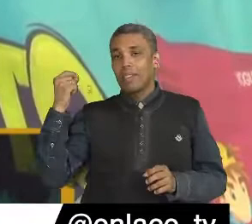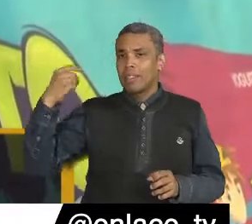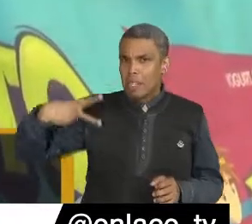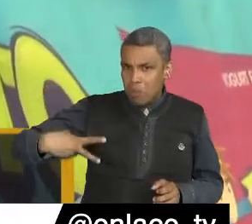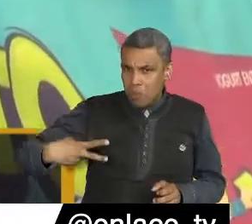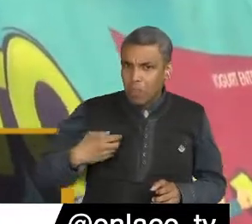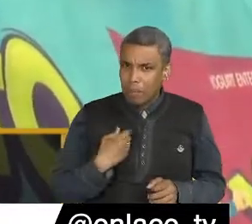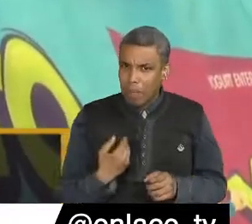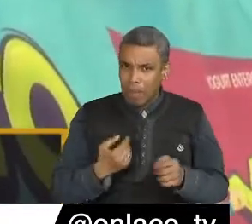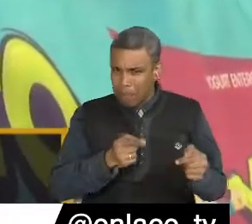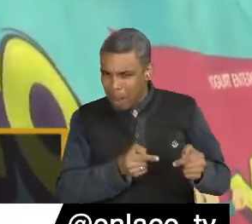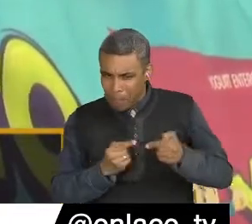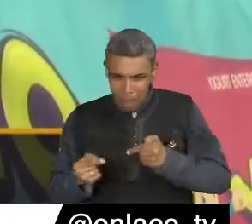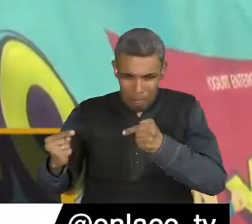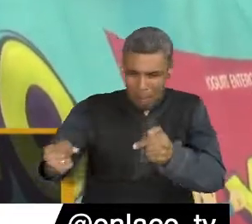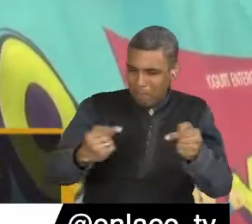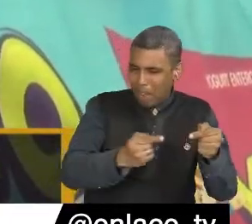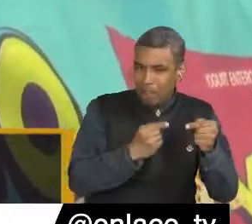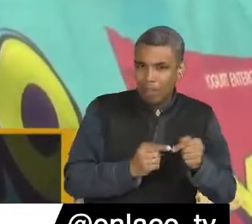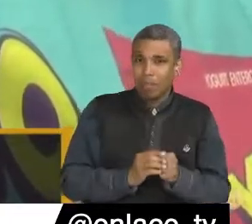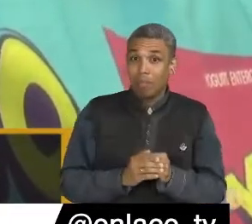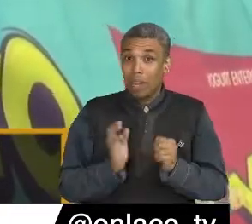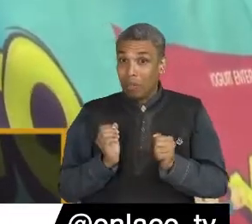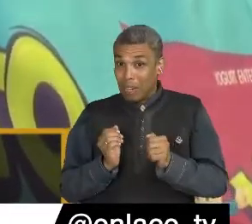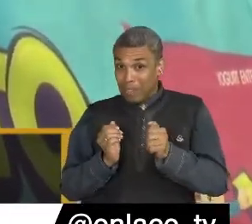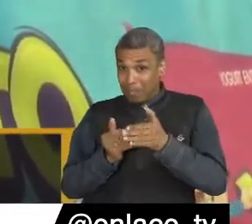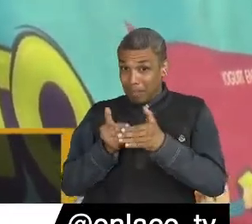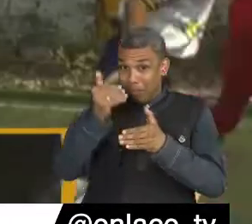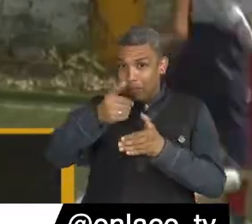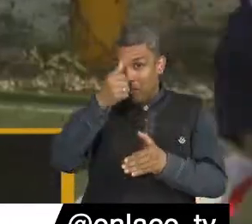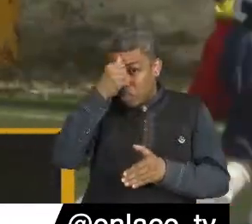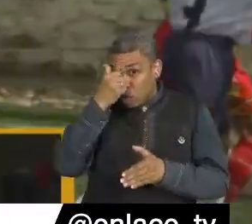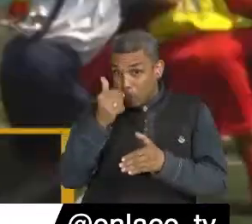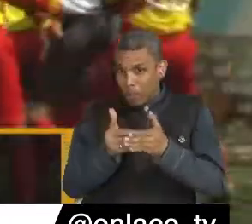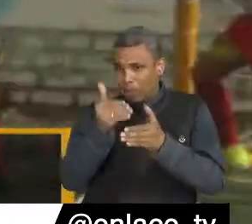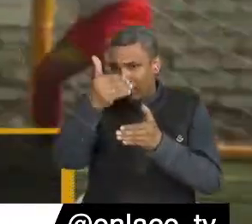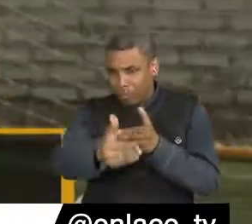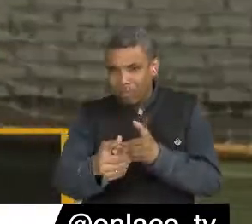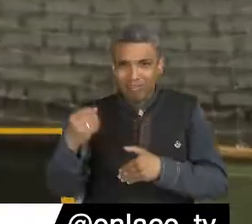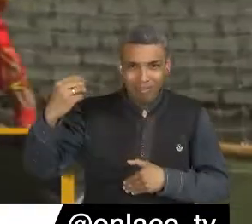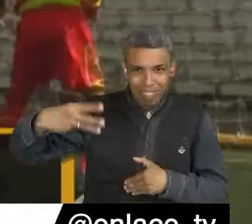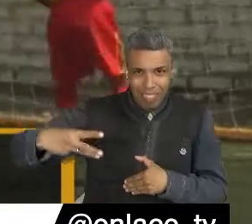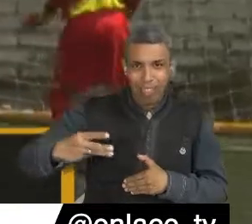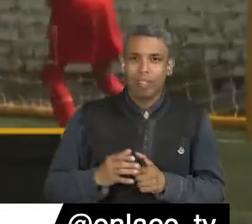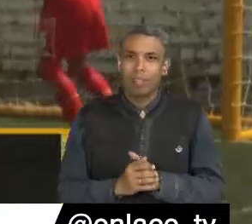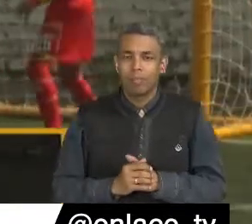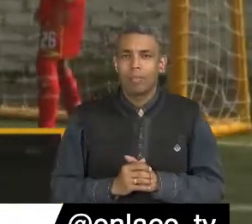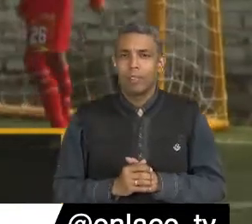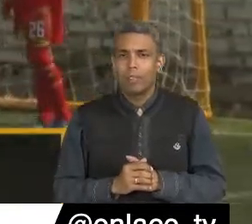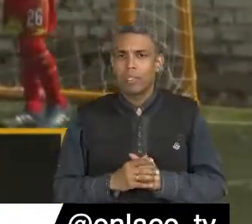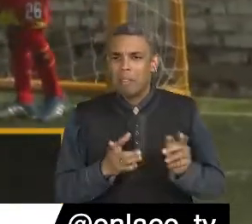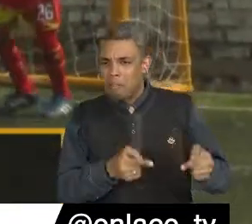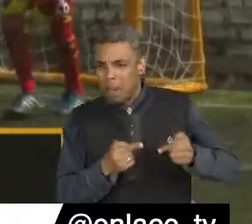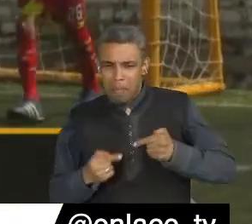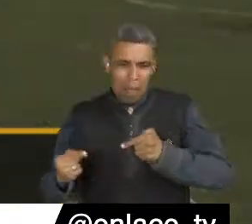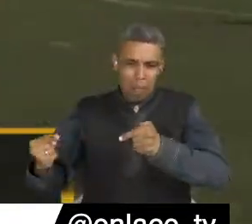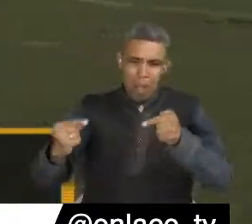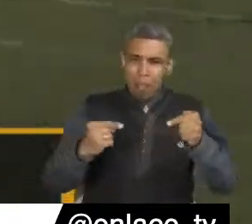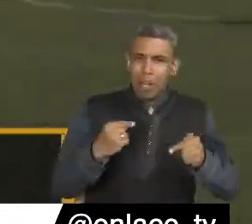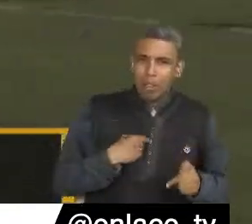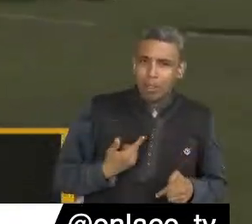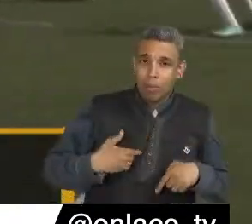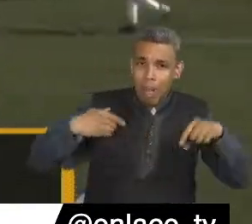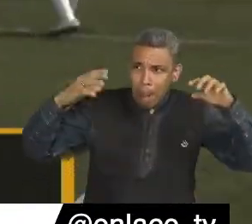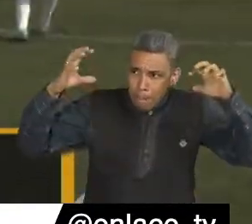de la Copa Yogurcito. Vamos para la tercera el próximo domingo. Esta fecha se ha convertido en un día acompañado por buen clima del puerto